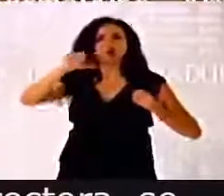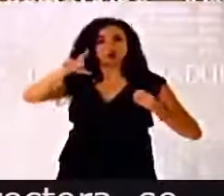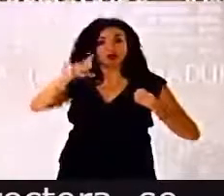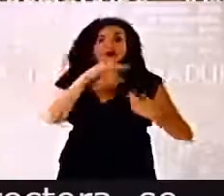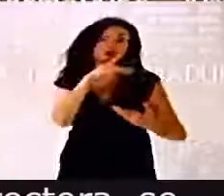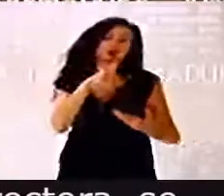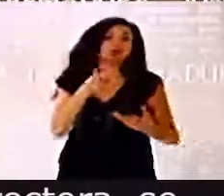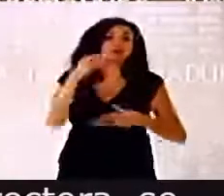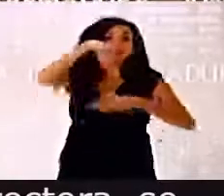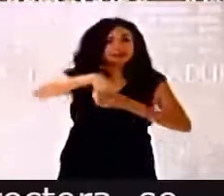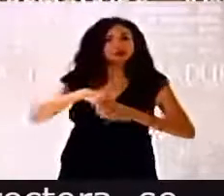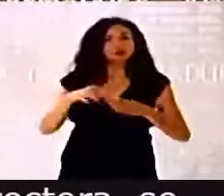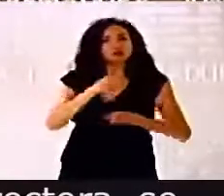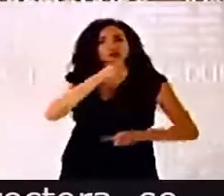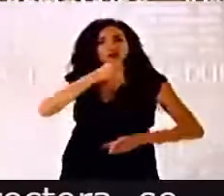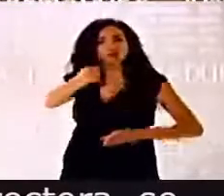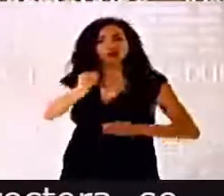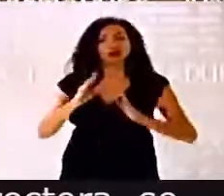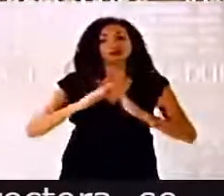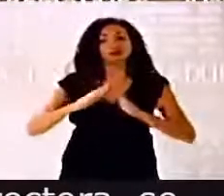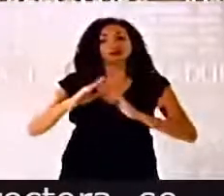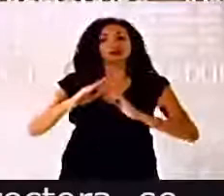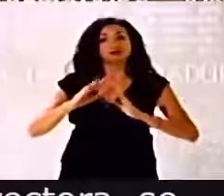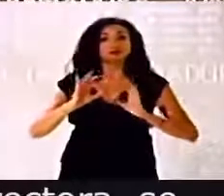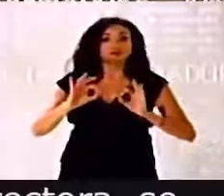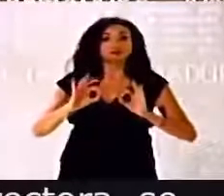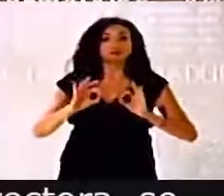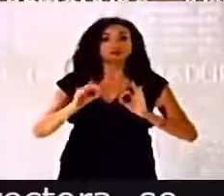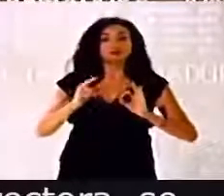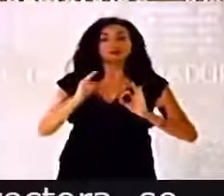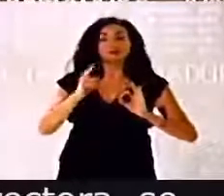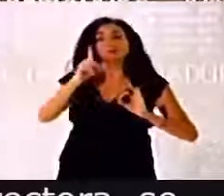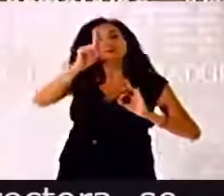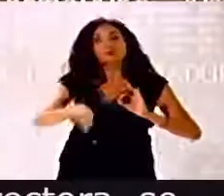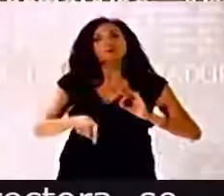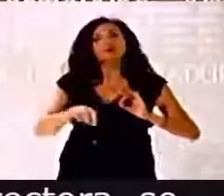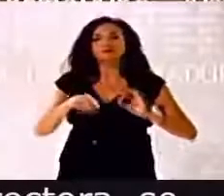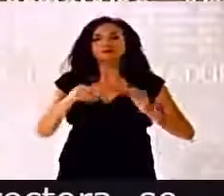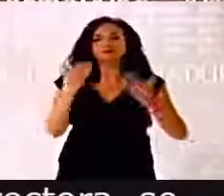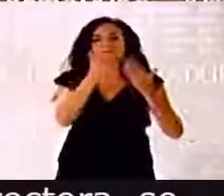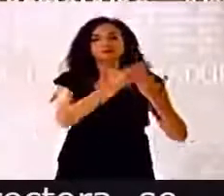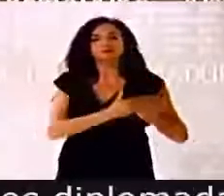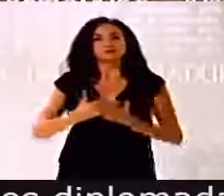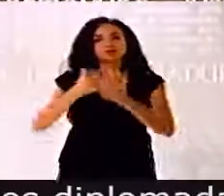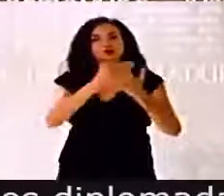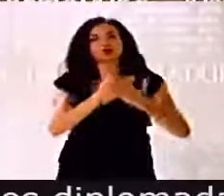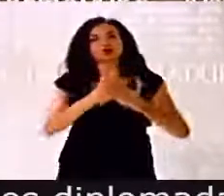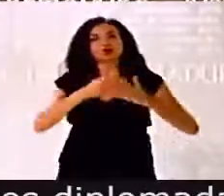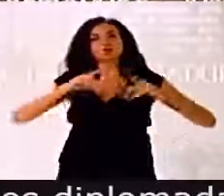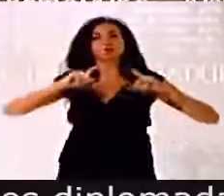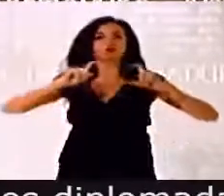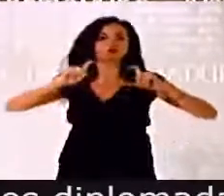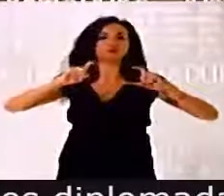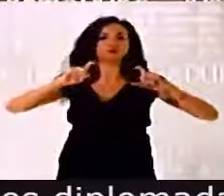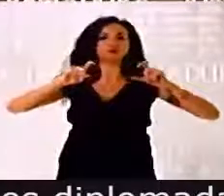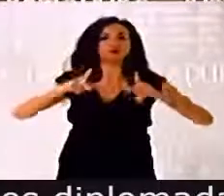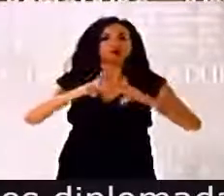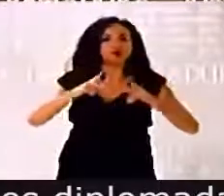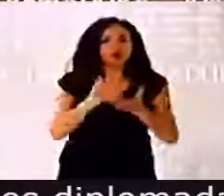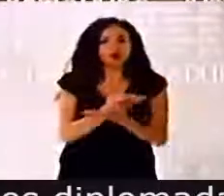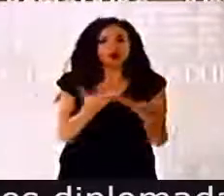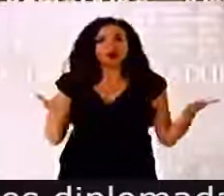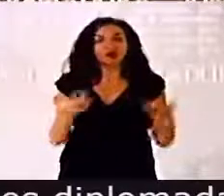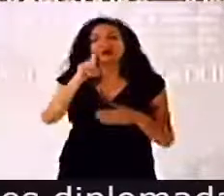legislatura. Es diplomada en Trabajo Social y, por lo tanto, y ahora les acompañaré su currículum a los medios